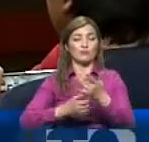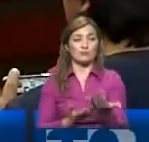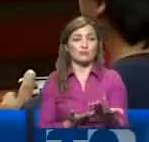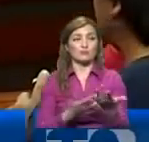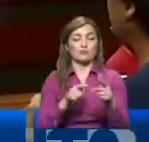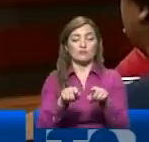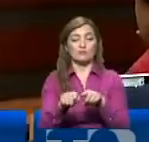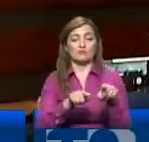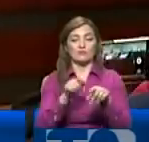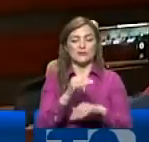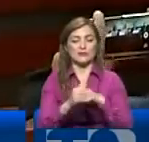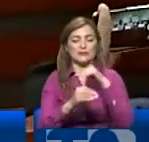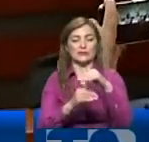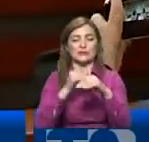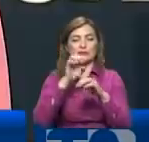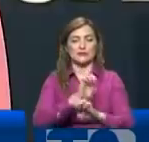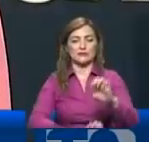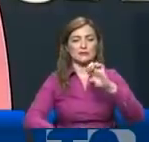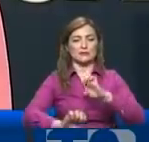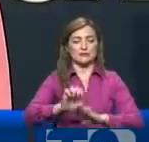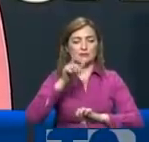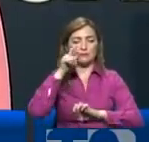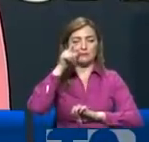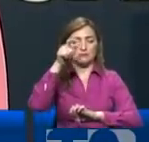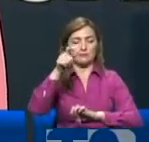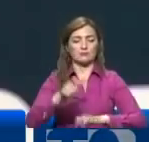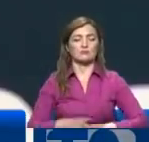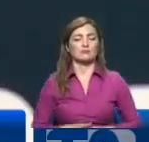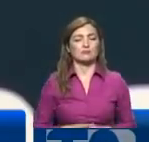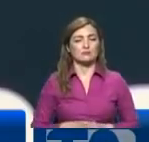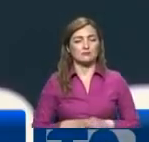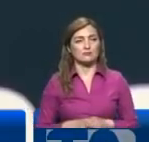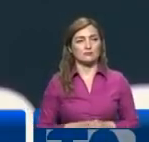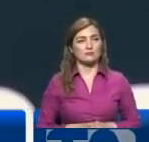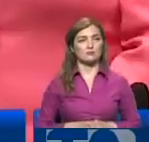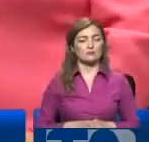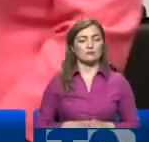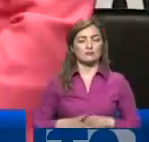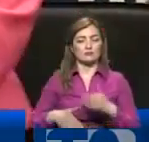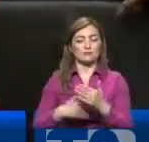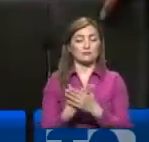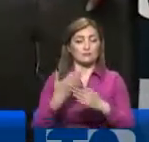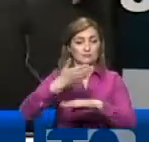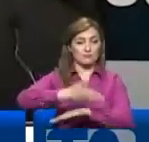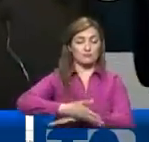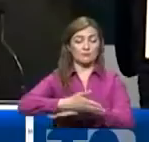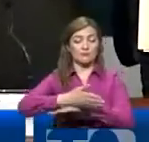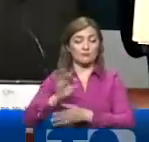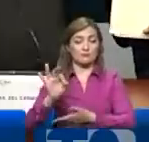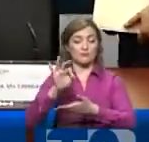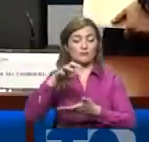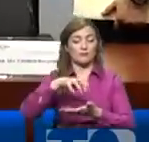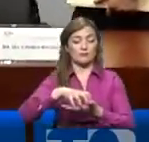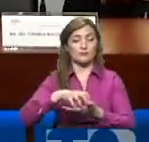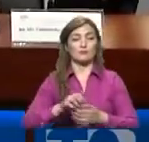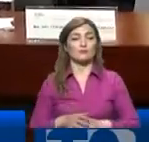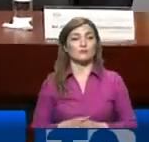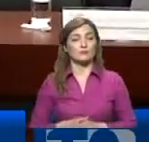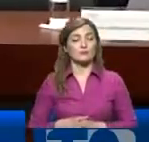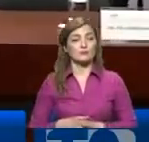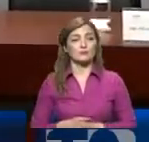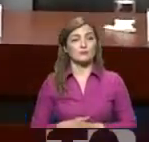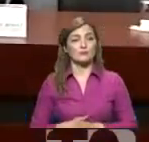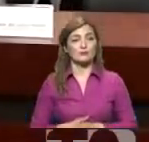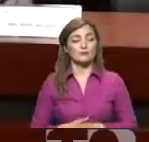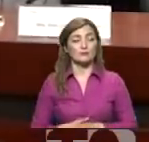de recategorización y evaluación de los fiscales actuales para designar de allí a los provinciales titulares.